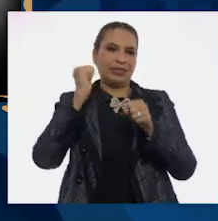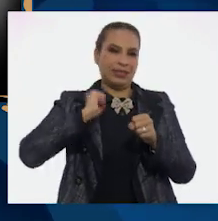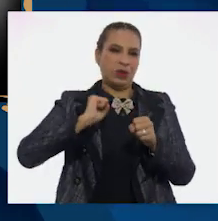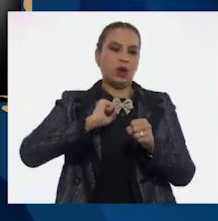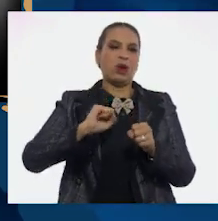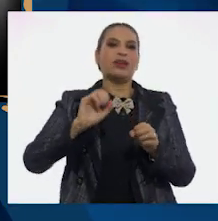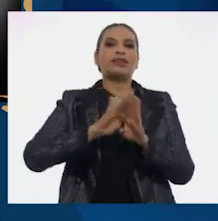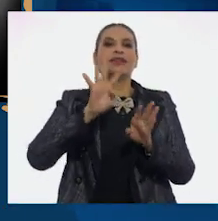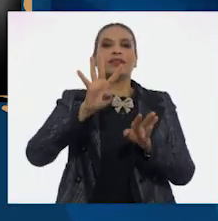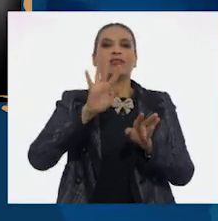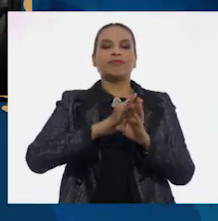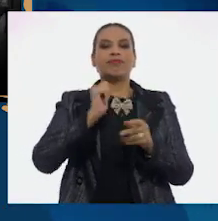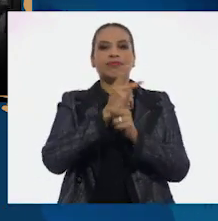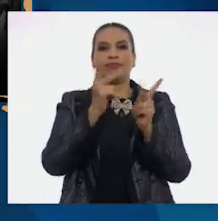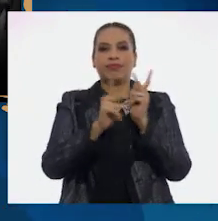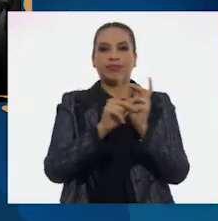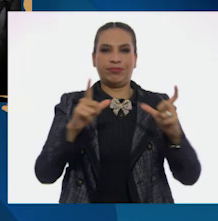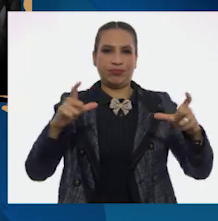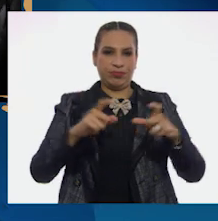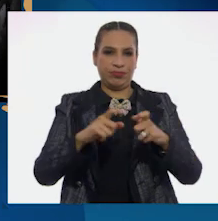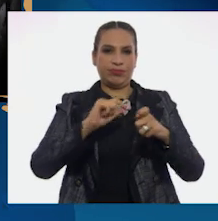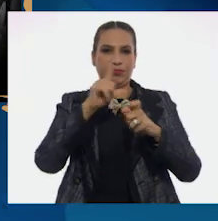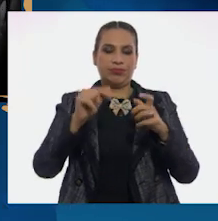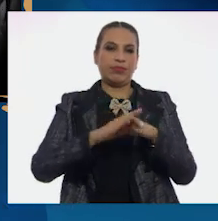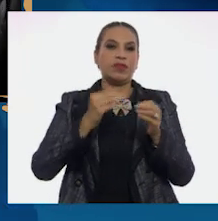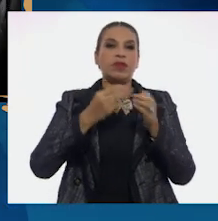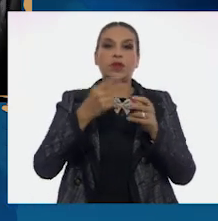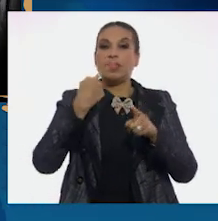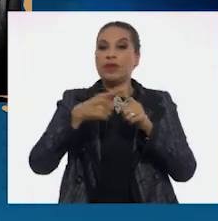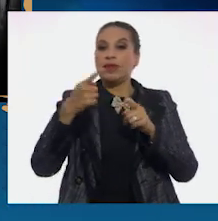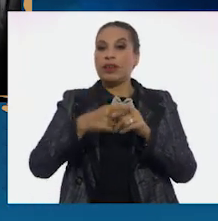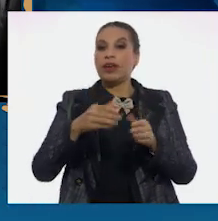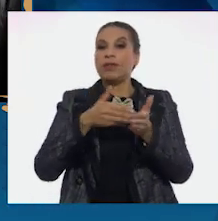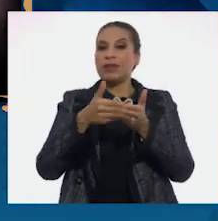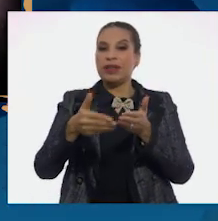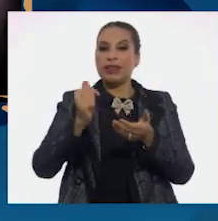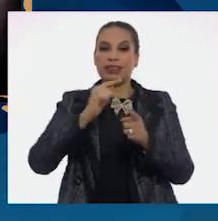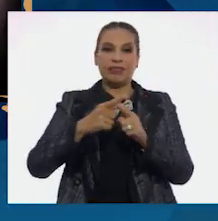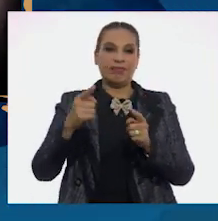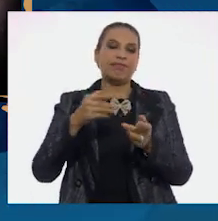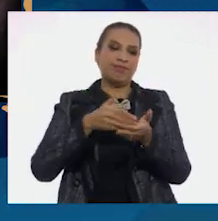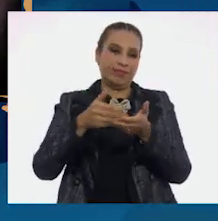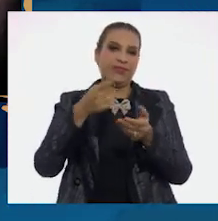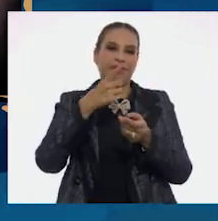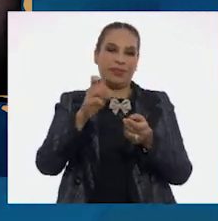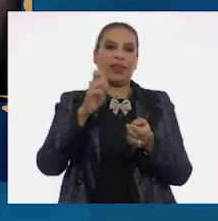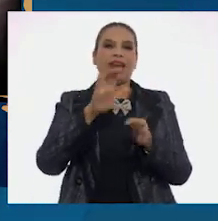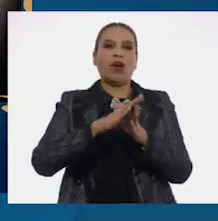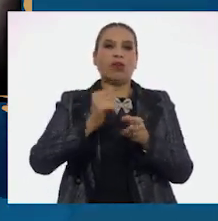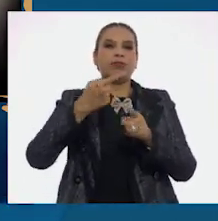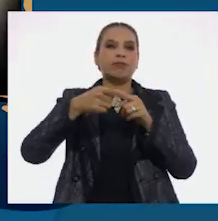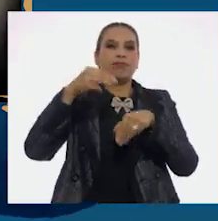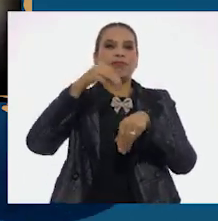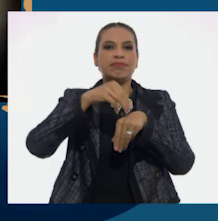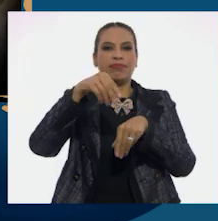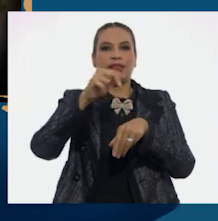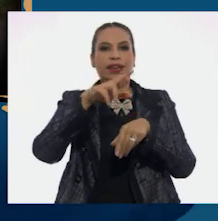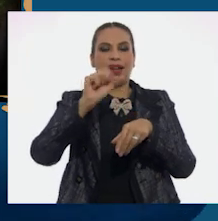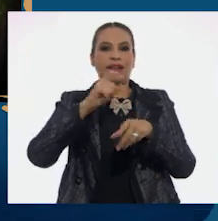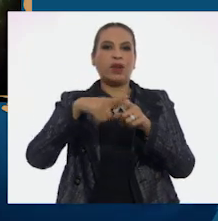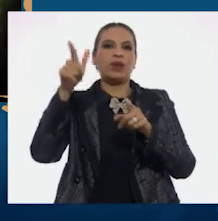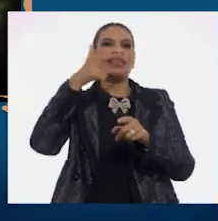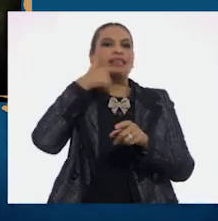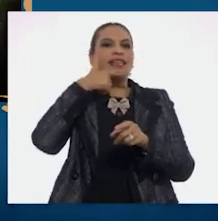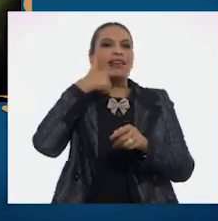de la producción en pequeña escala a la obtención de miles de toneladas de minerales. Al mismo tiempo, inversionistas ingleses